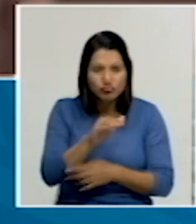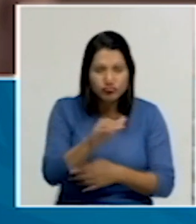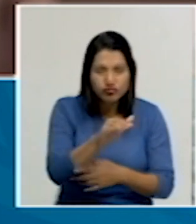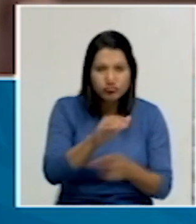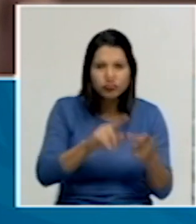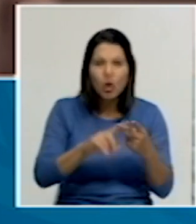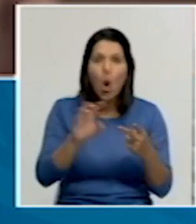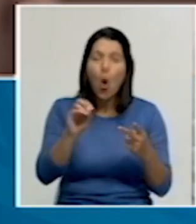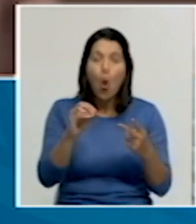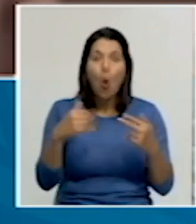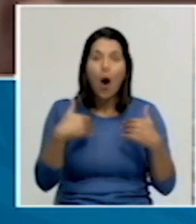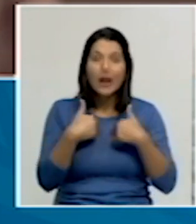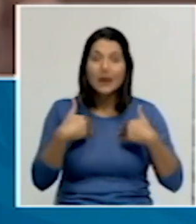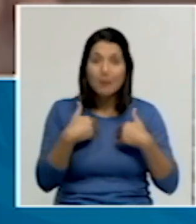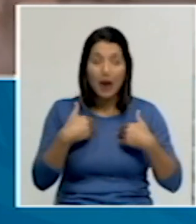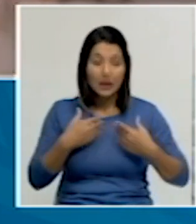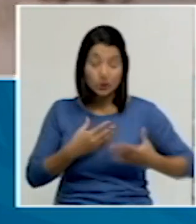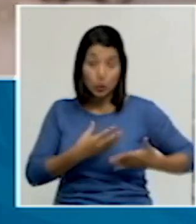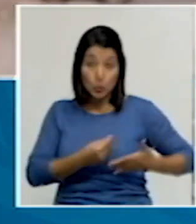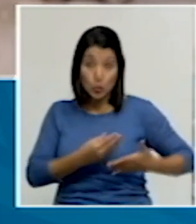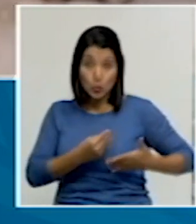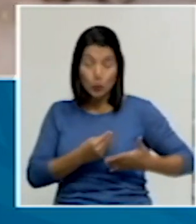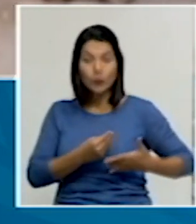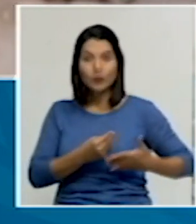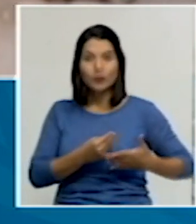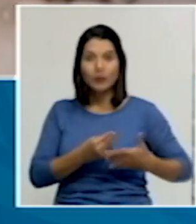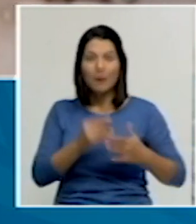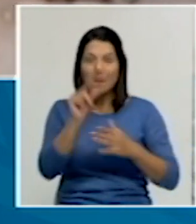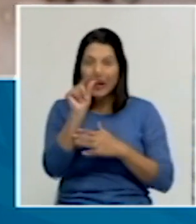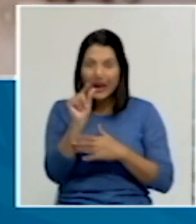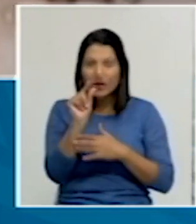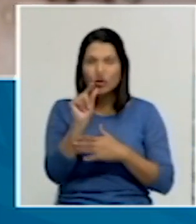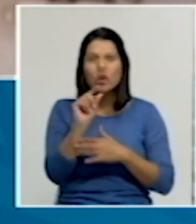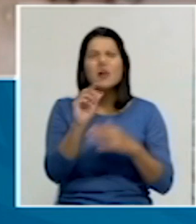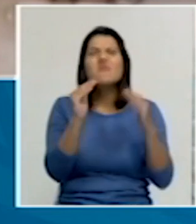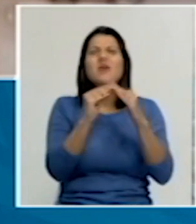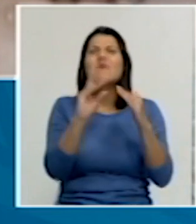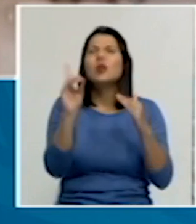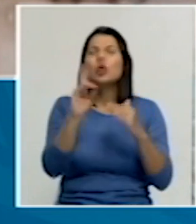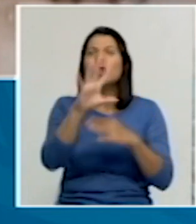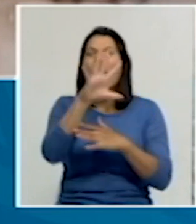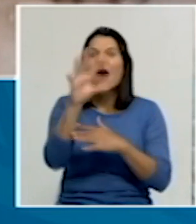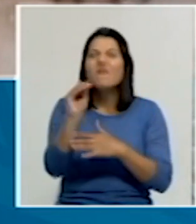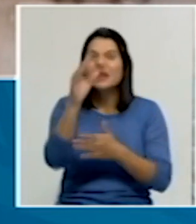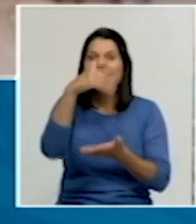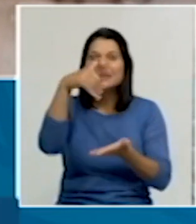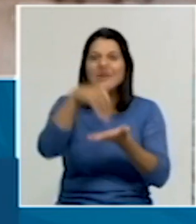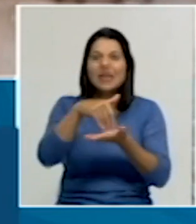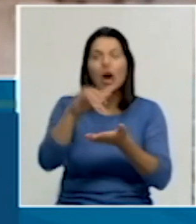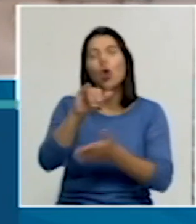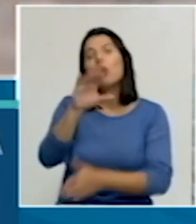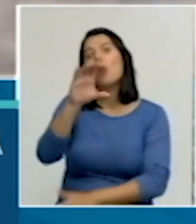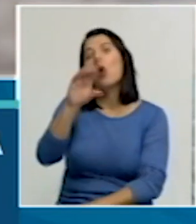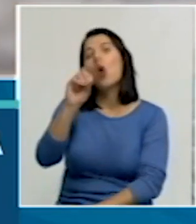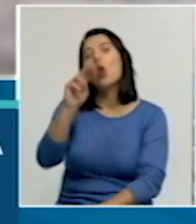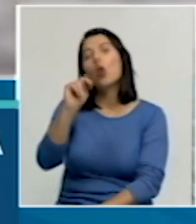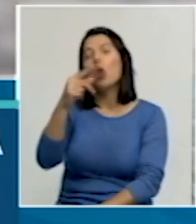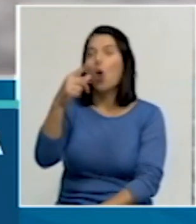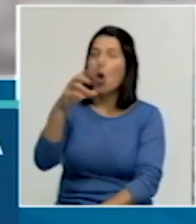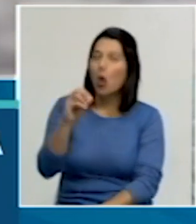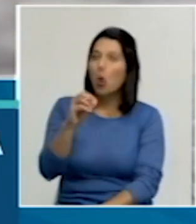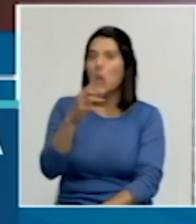que habitan en ciertas zonas del África Central, especialmente la República del Congo o por